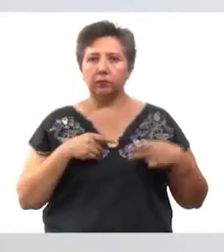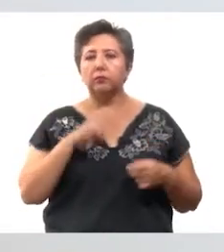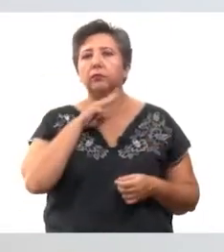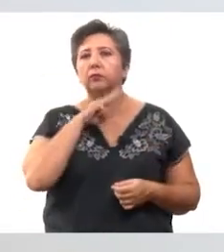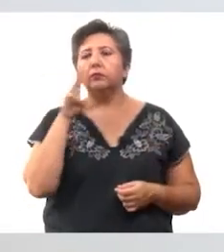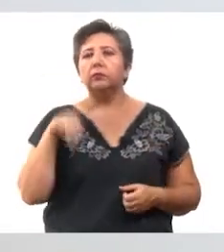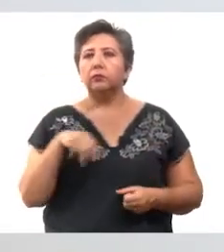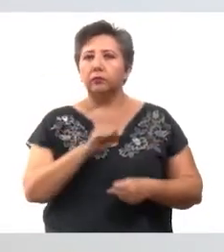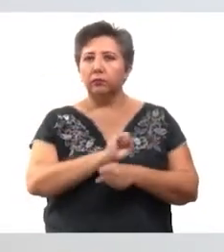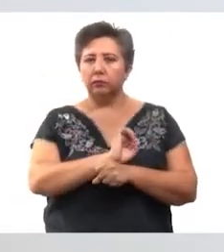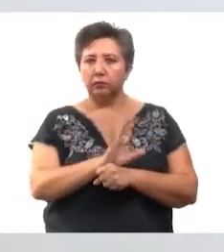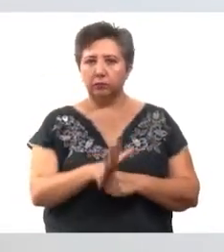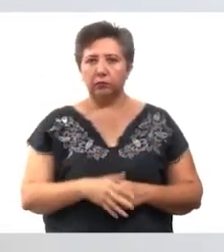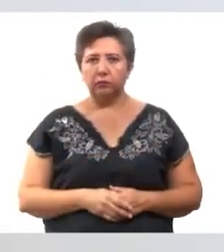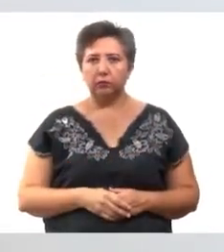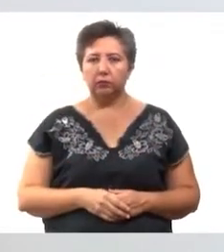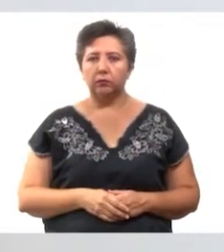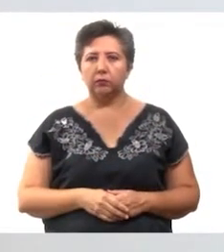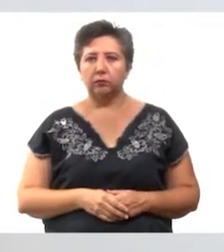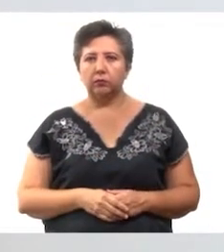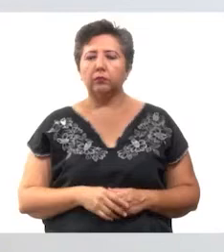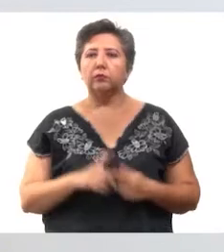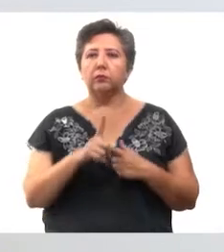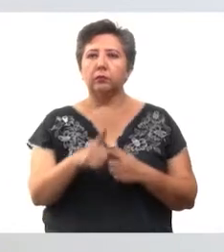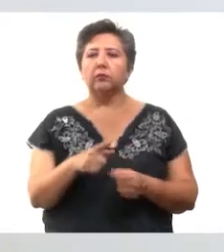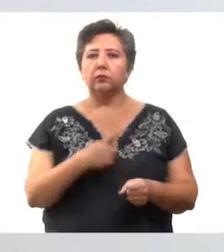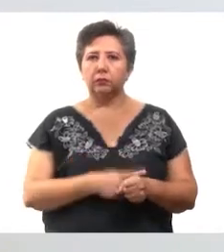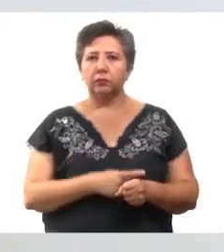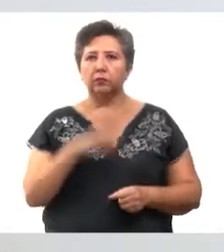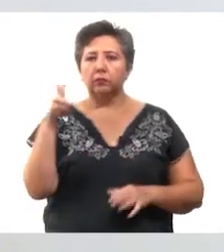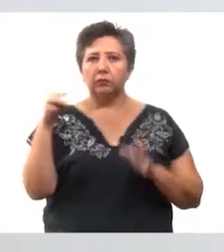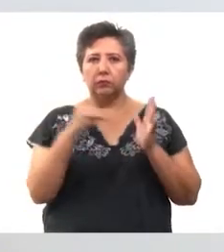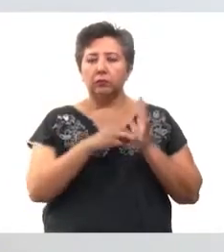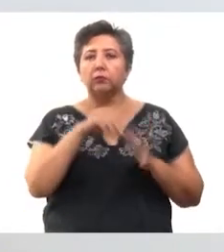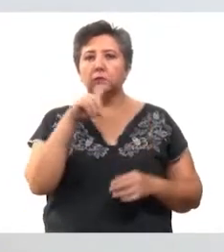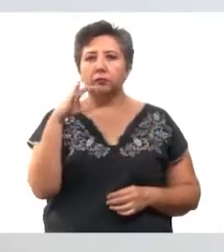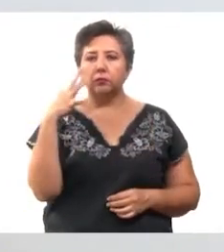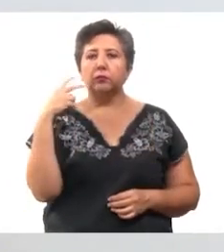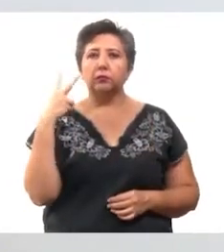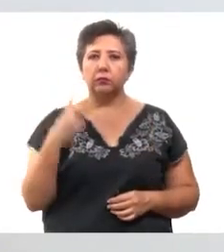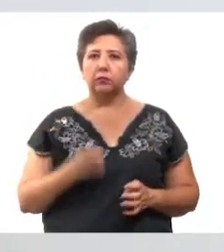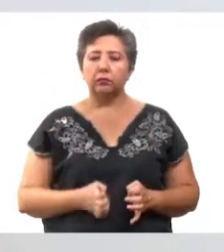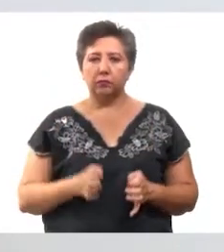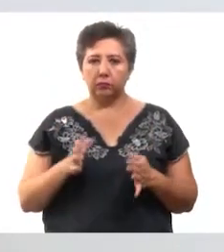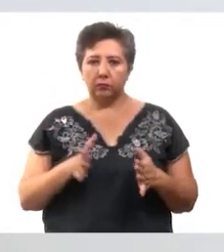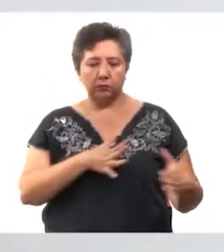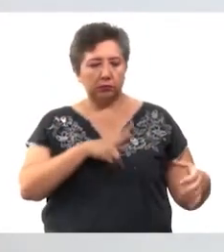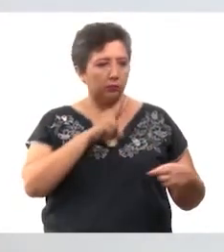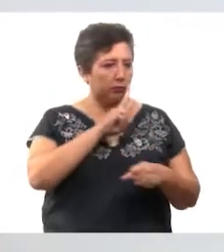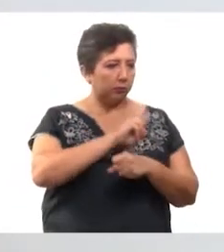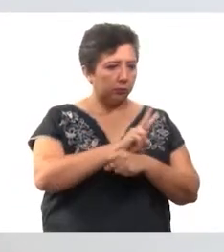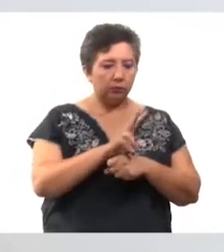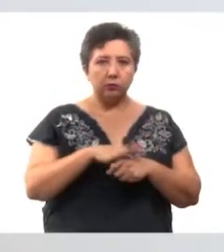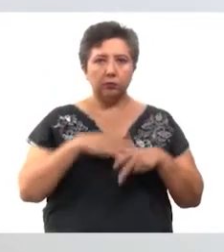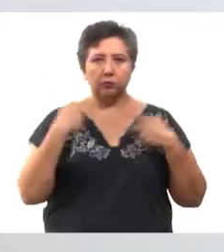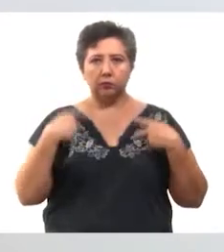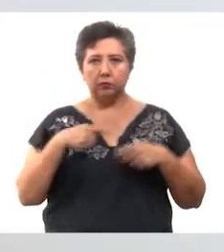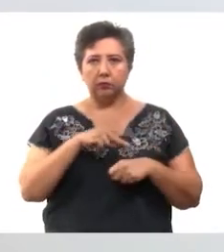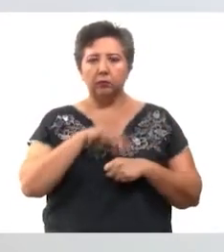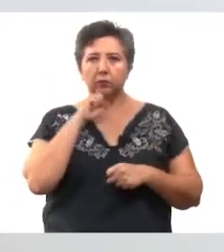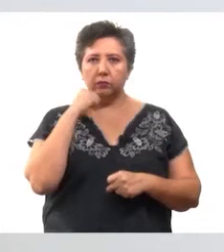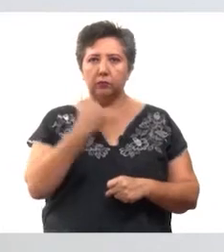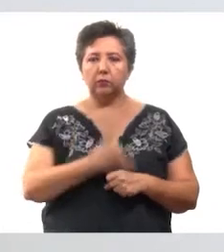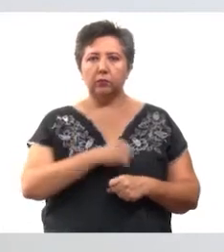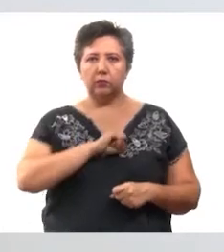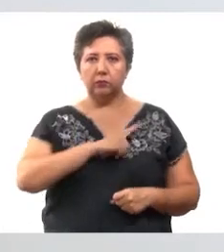personas fallecidas a causa del coronavirus. De los casos activos, 2.152 están estables, aislados, monitoreados por